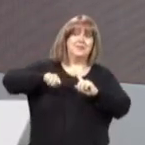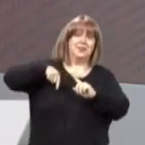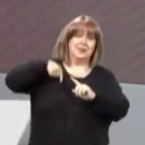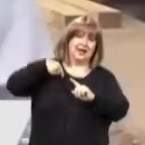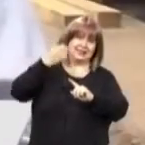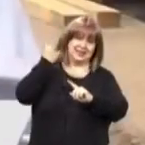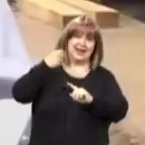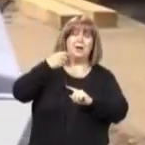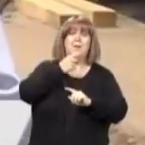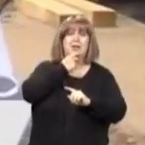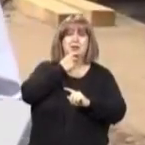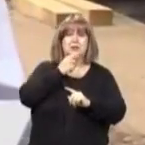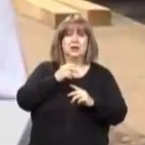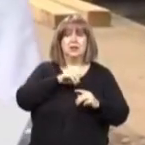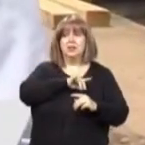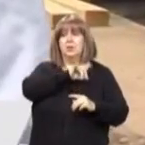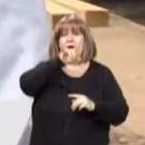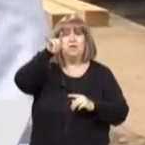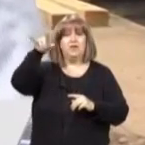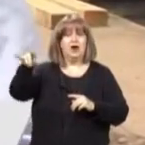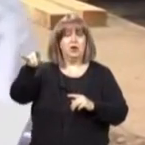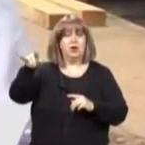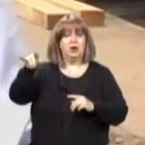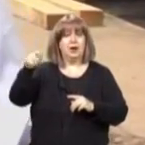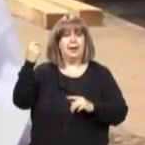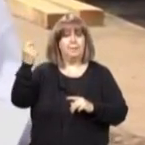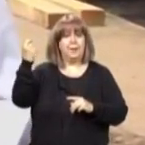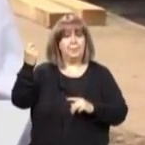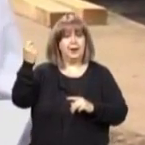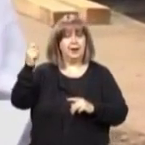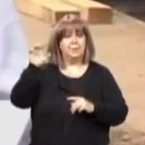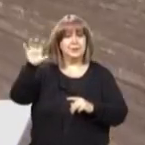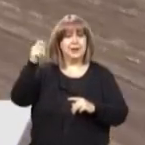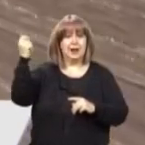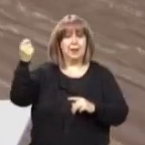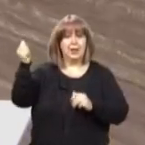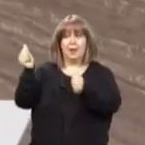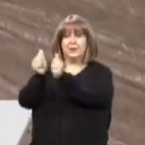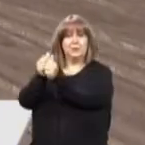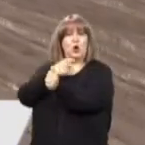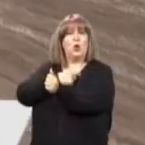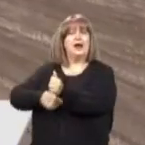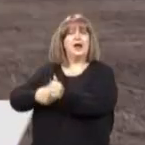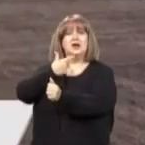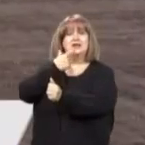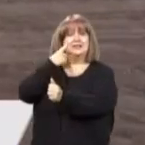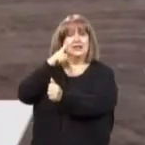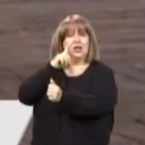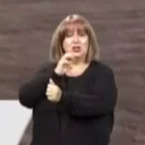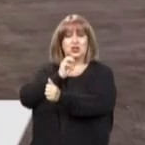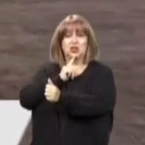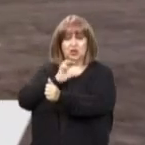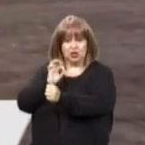Pampa. Parecía una gracia, ¿no? Una chicana. Así como allí lo vemos junto a Sergio Cilioto, el gobernador pampeano de la